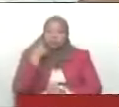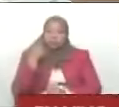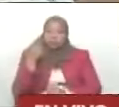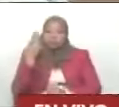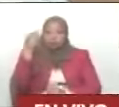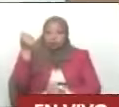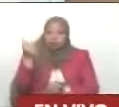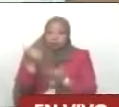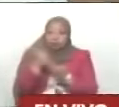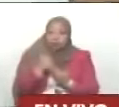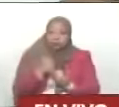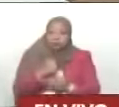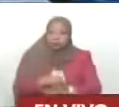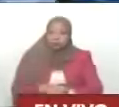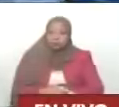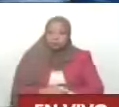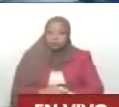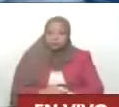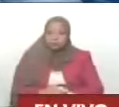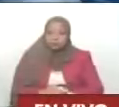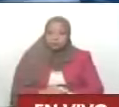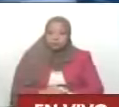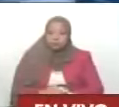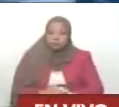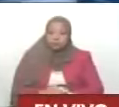proveerá. Ahí te lo dejo.